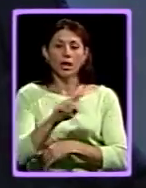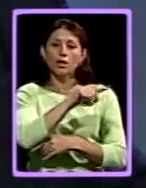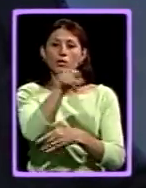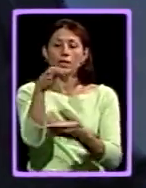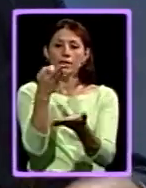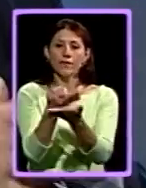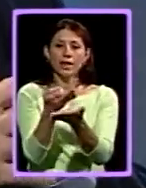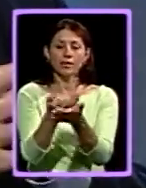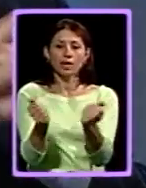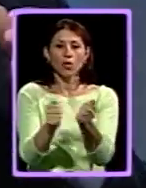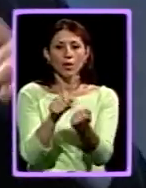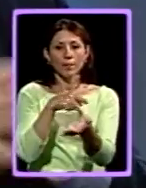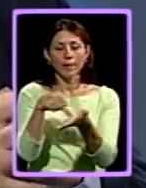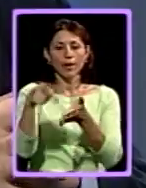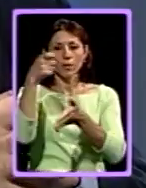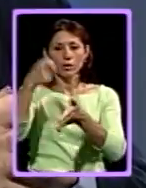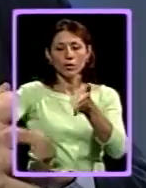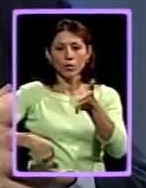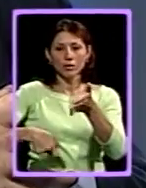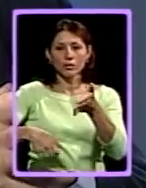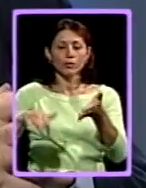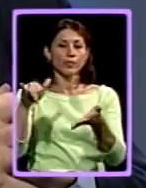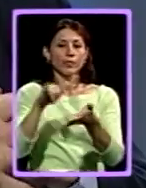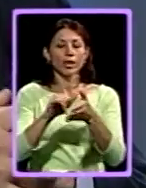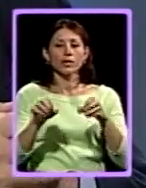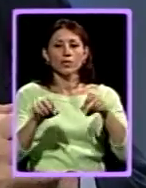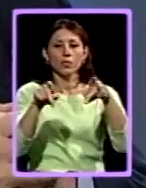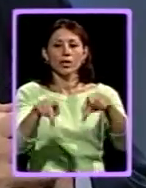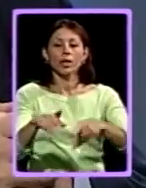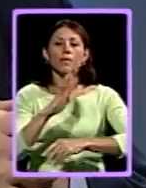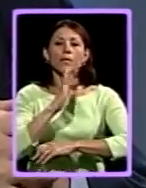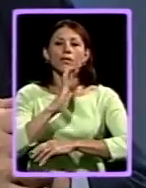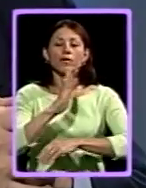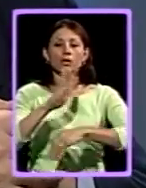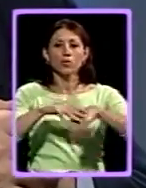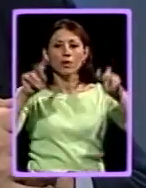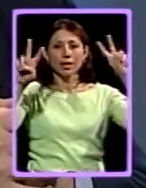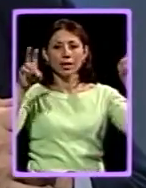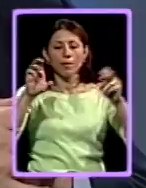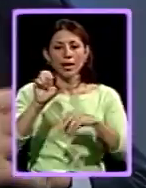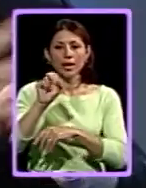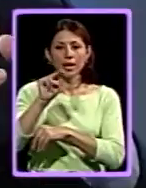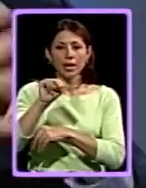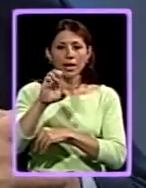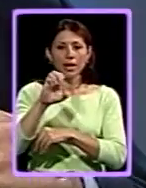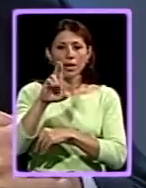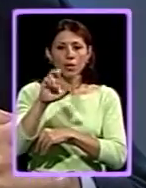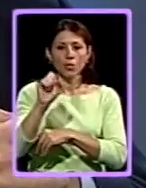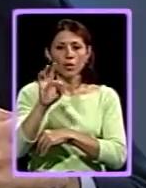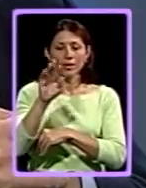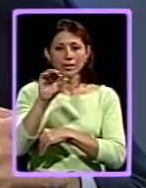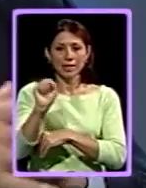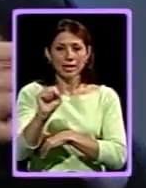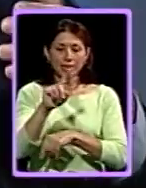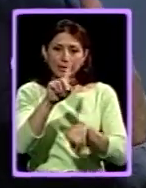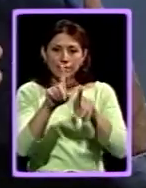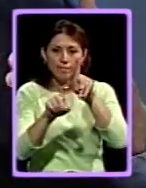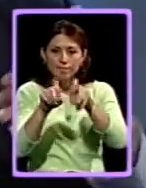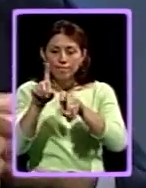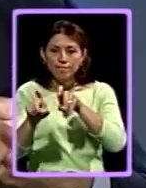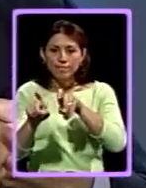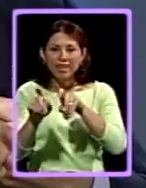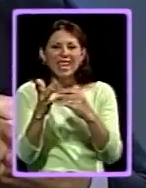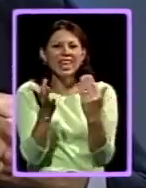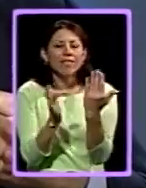financian. En esta ocasión vamos a conversar sobre el tema de las encuestas y las técnicas y los temas que